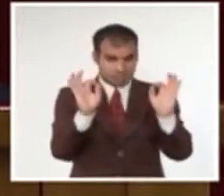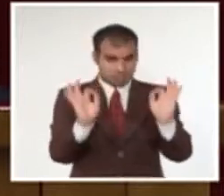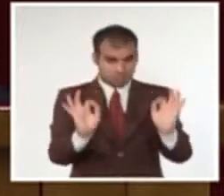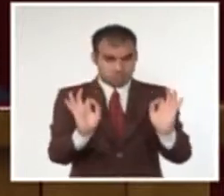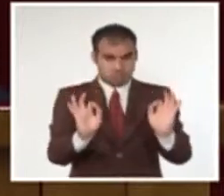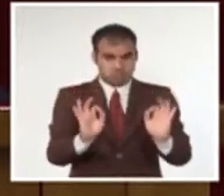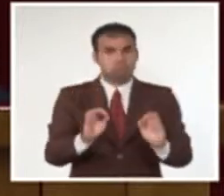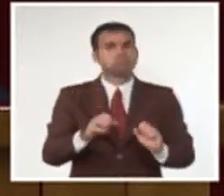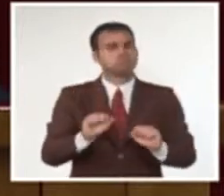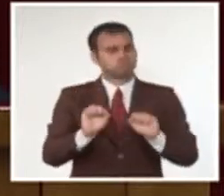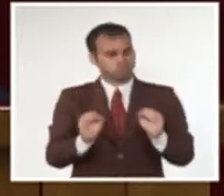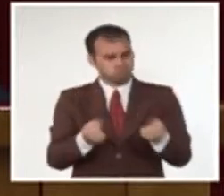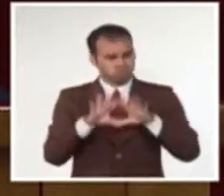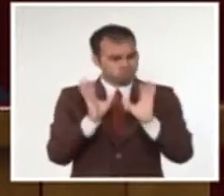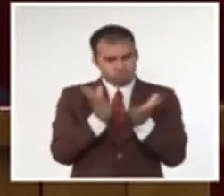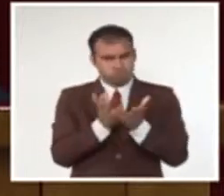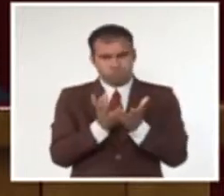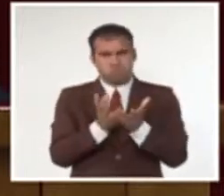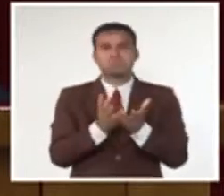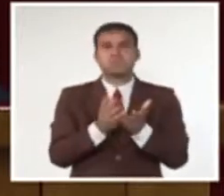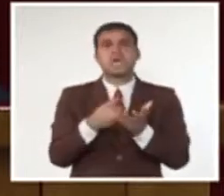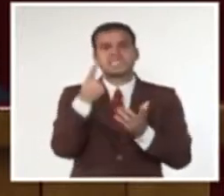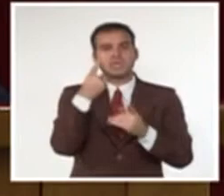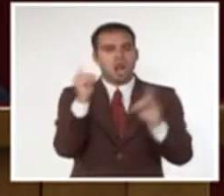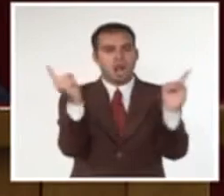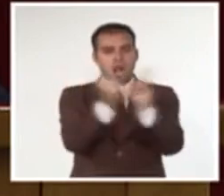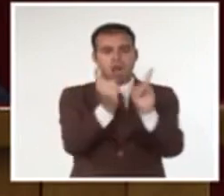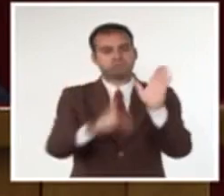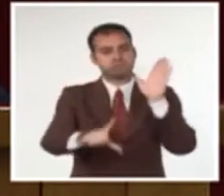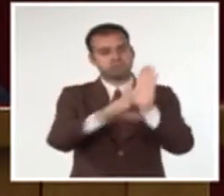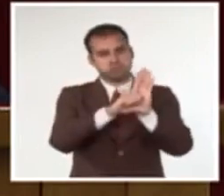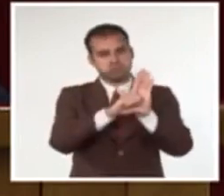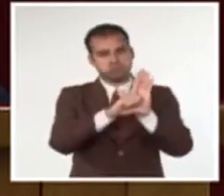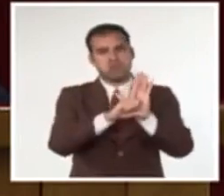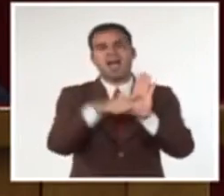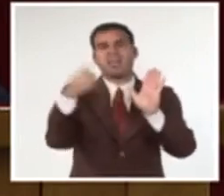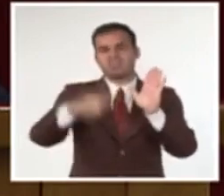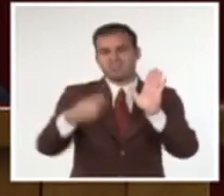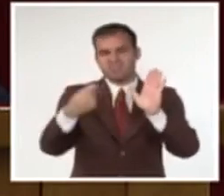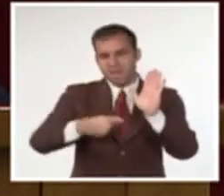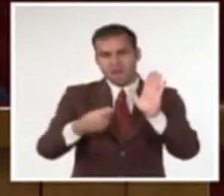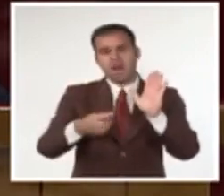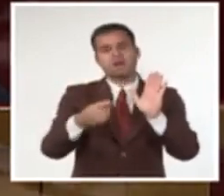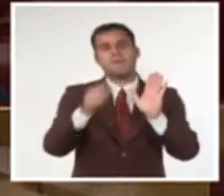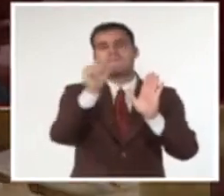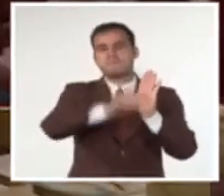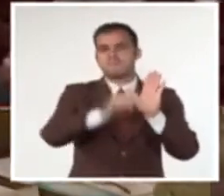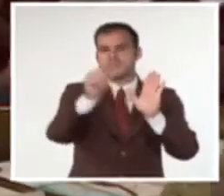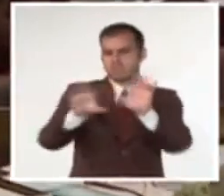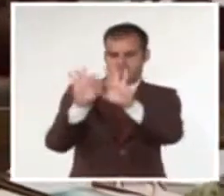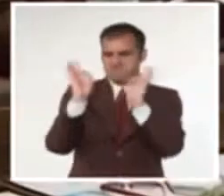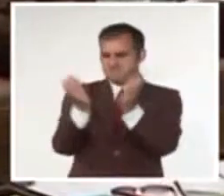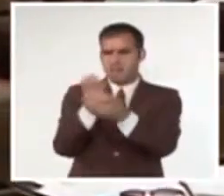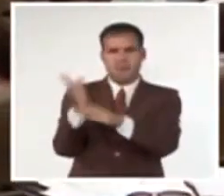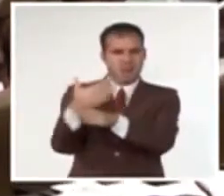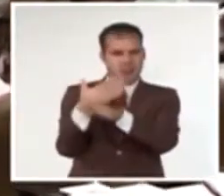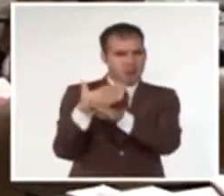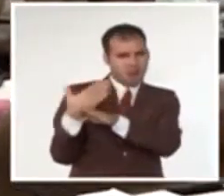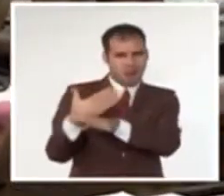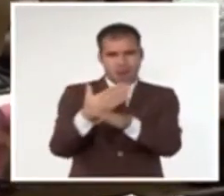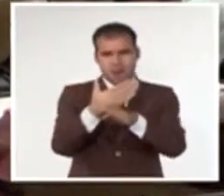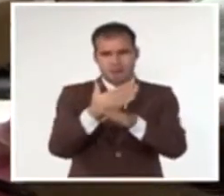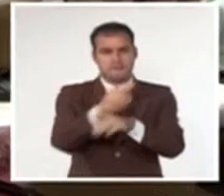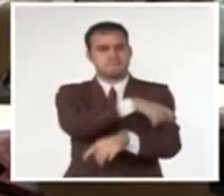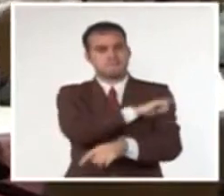admirable rigor, han sido capaces de resumir en una ley los derechos y deberes de las vidas diversas y valiosas de